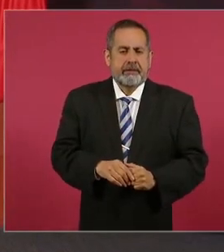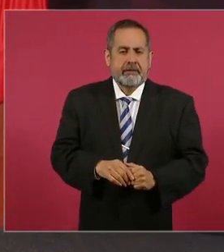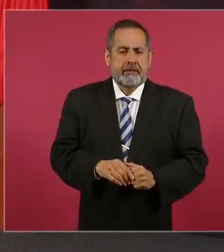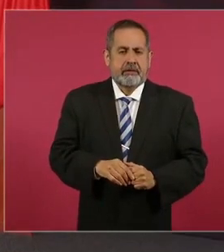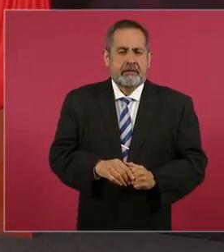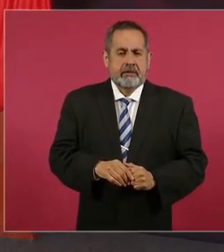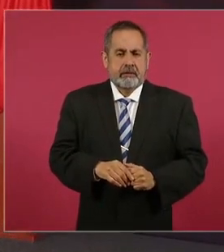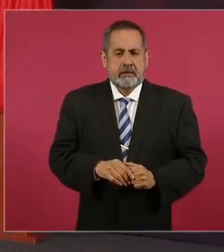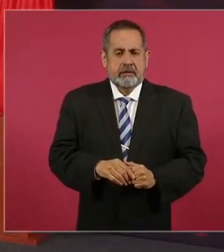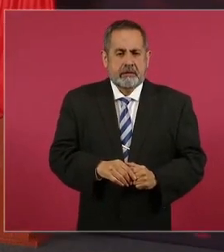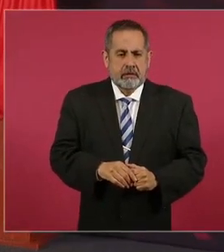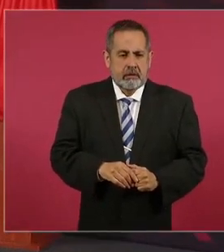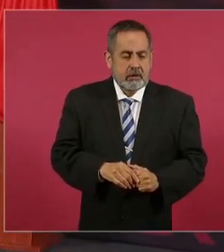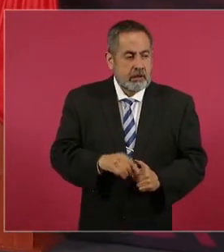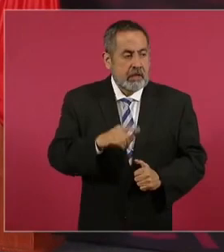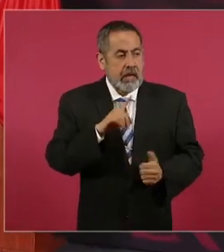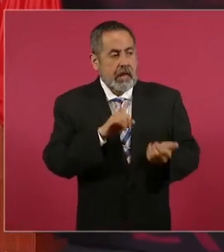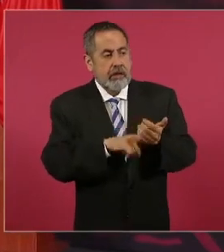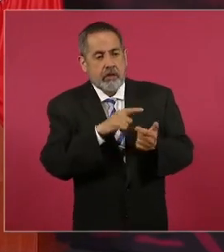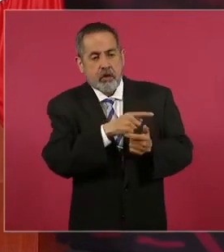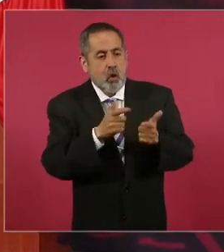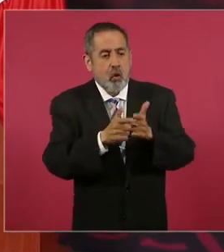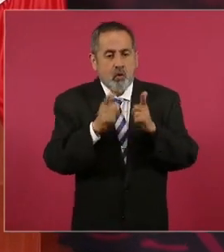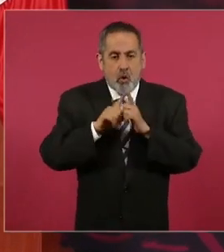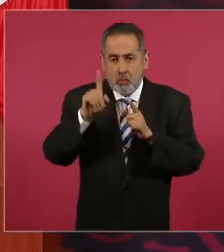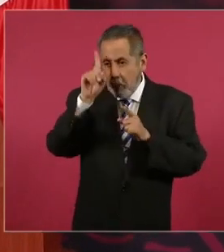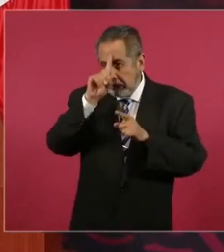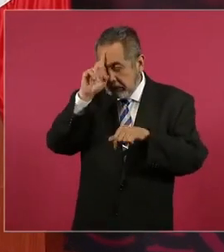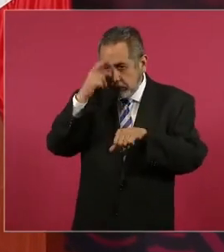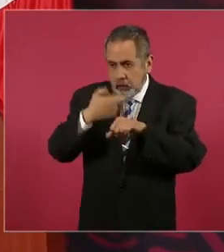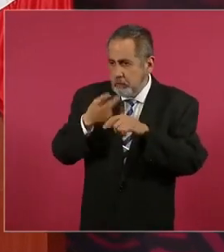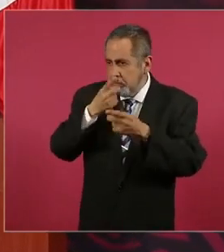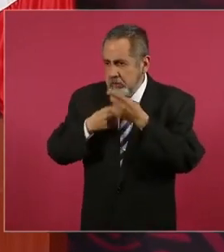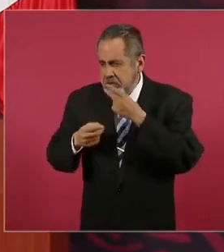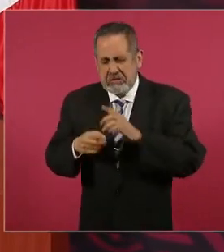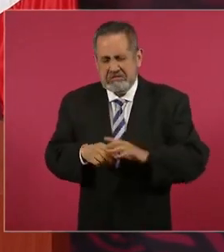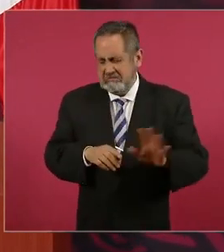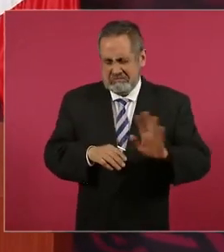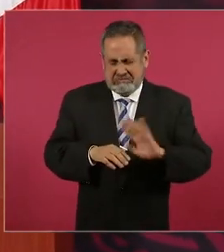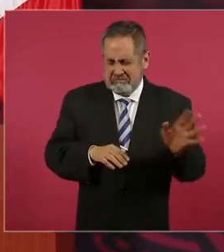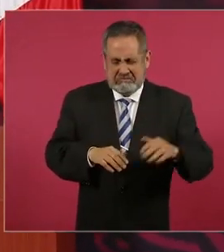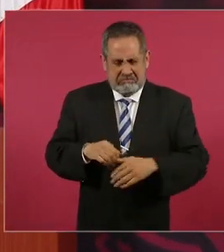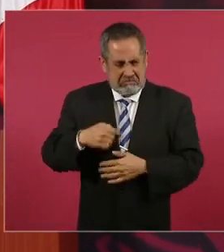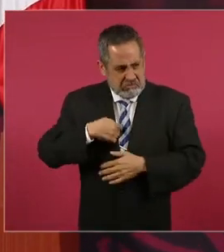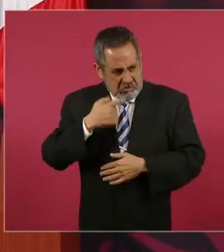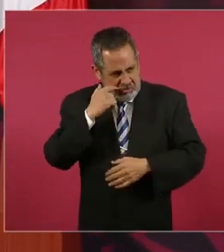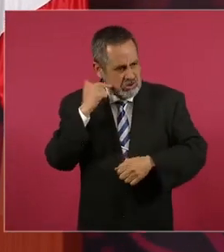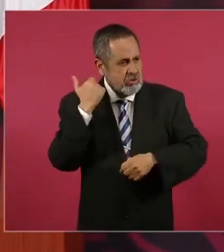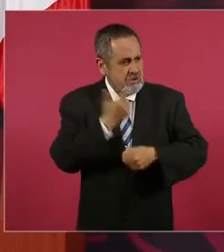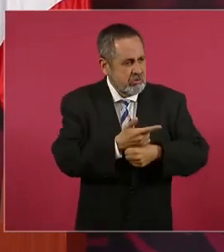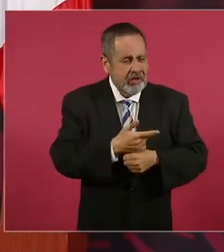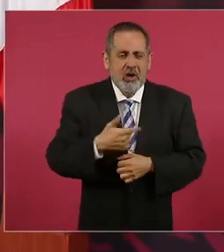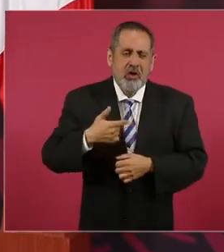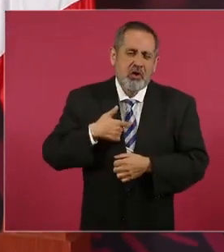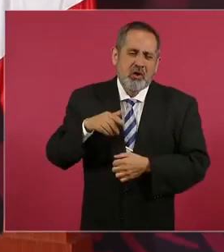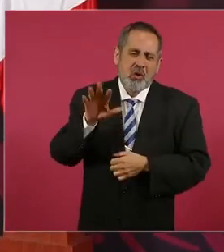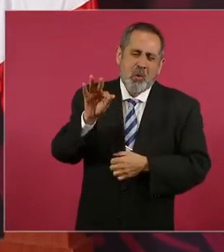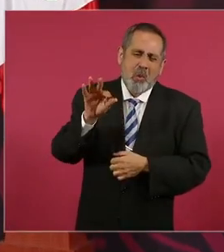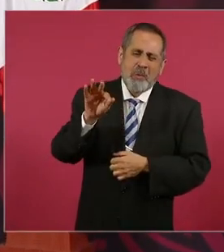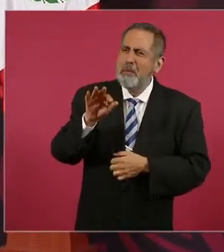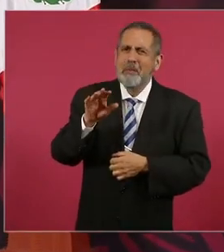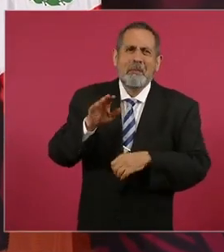un grupo de asesores, ¿no? No, llevo 40 años